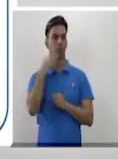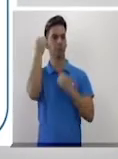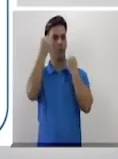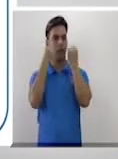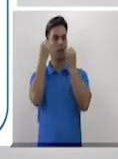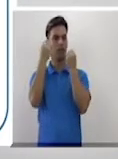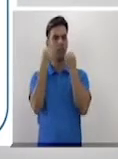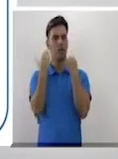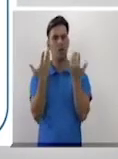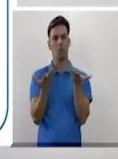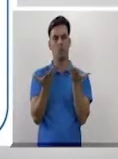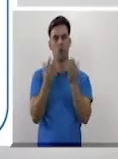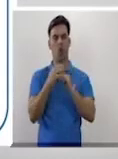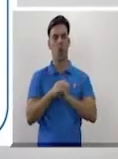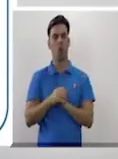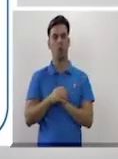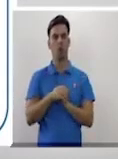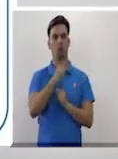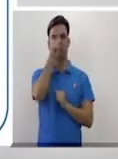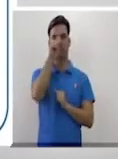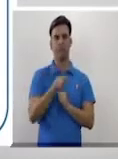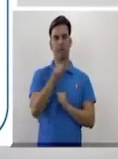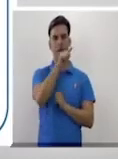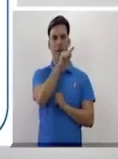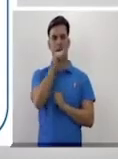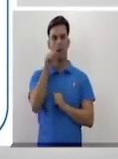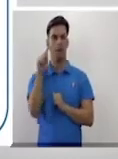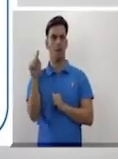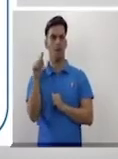ha trasladado en los dos ejes.